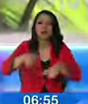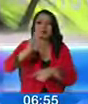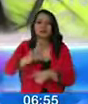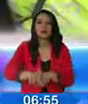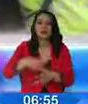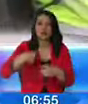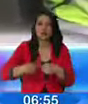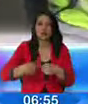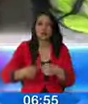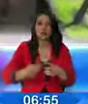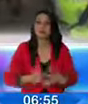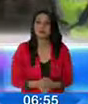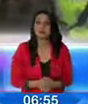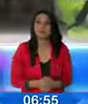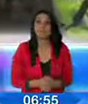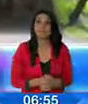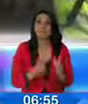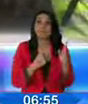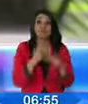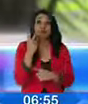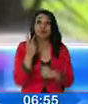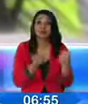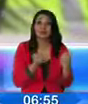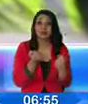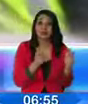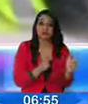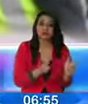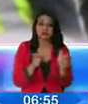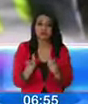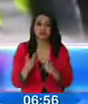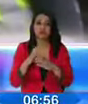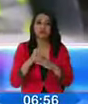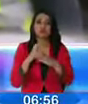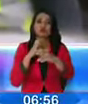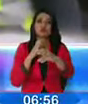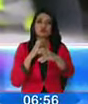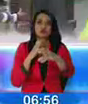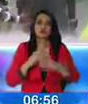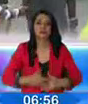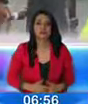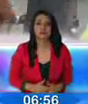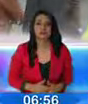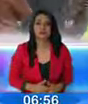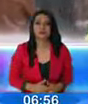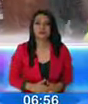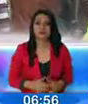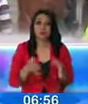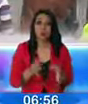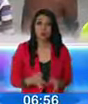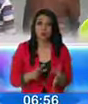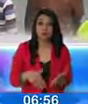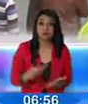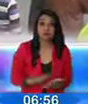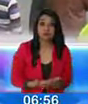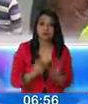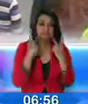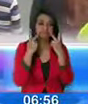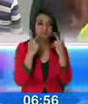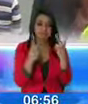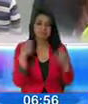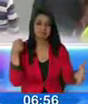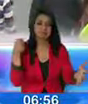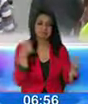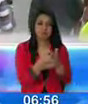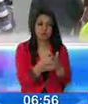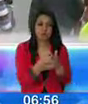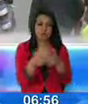Quito, en el que estuvieron involucrados dos vehículos livianos y un bus de transporte público. Cuando al llegar al lugar hemos constatado de un accidente de tránsito